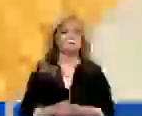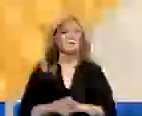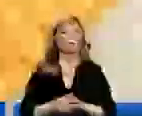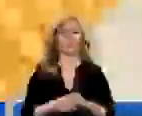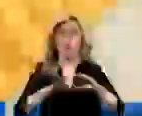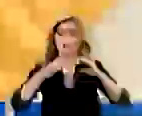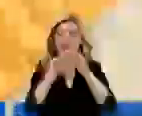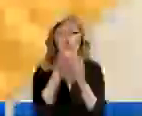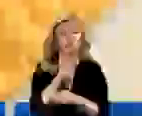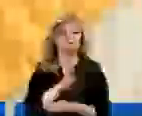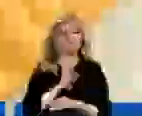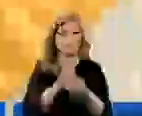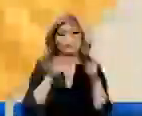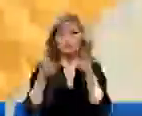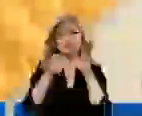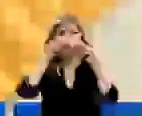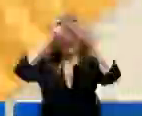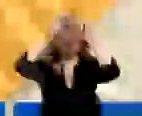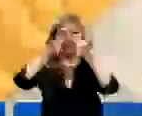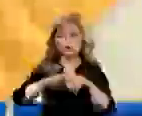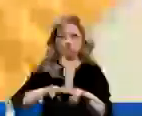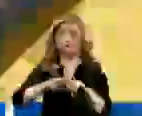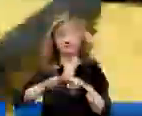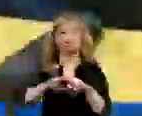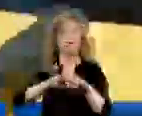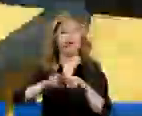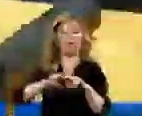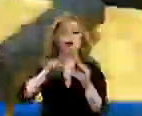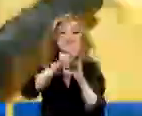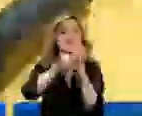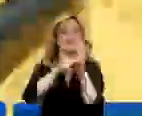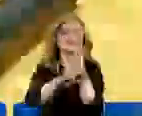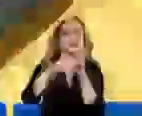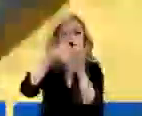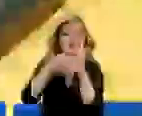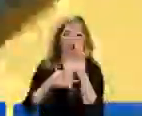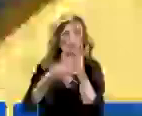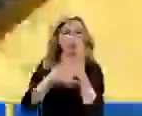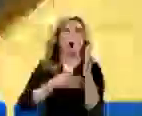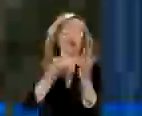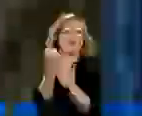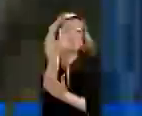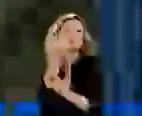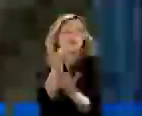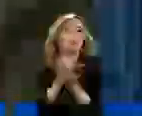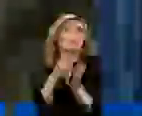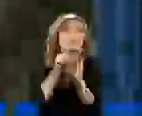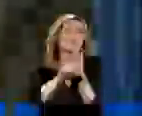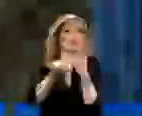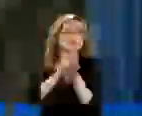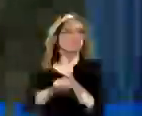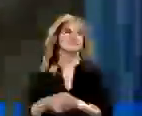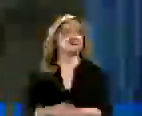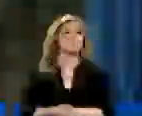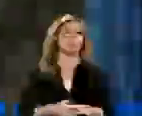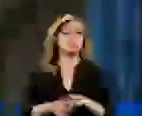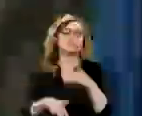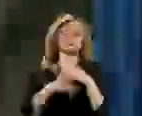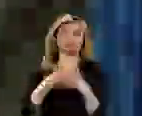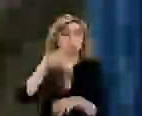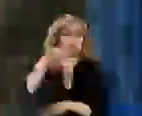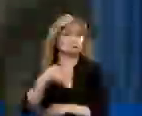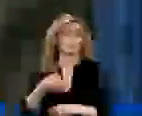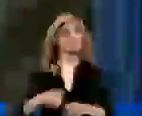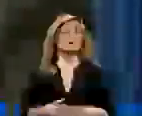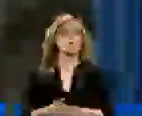la comisión técnica que revisará el cumplimiento de requisitos de esta única oferta. Si es que ha cumplido con todo,